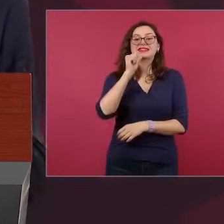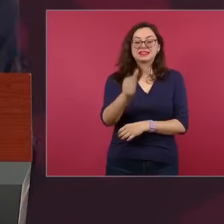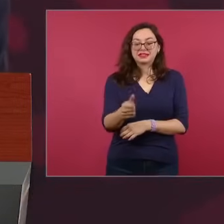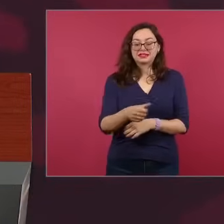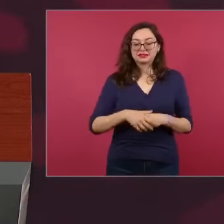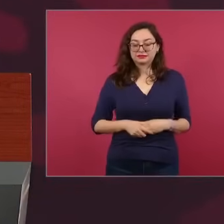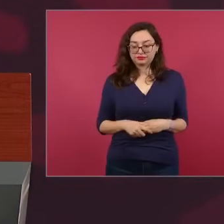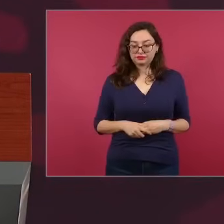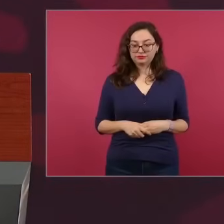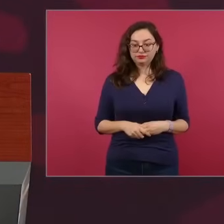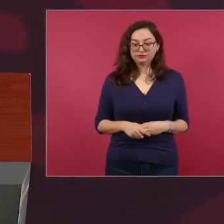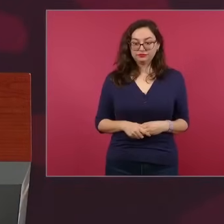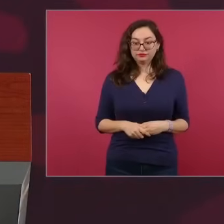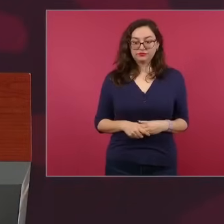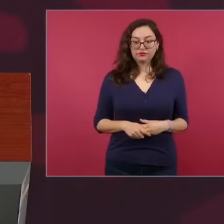Les van a tener